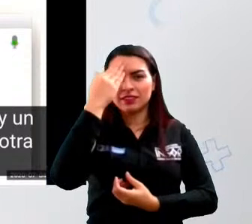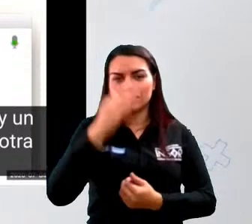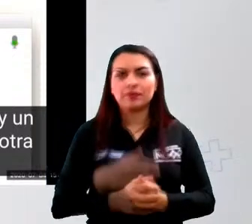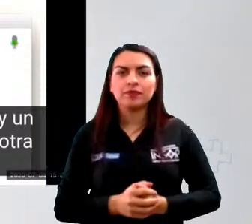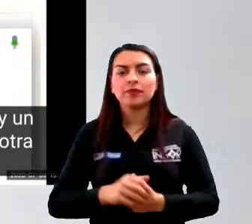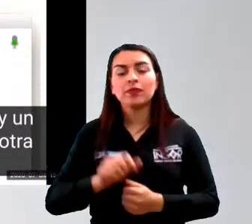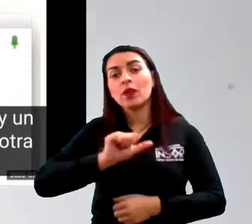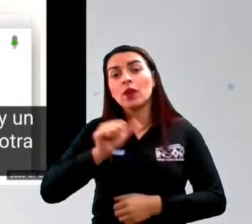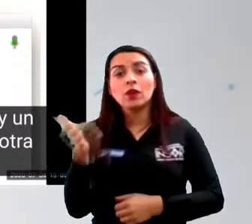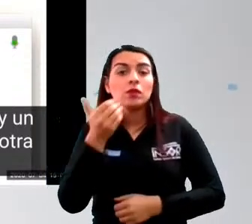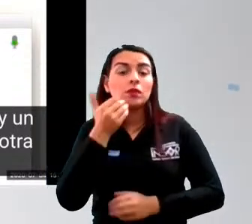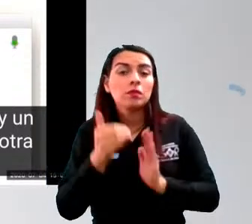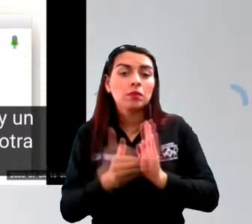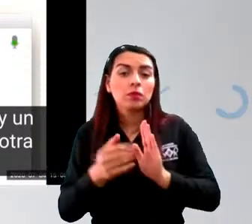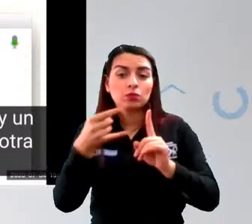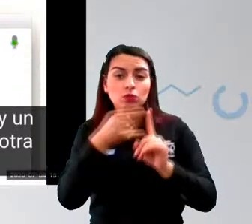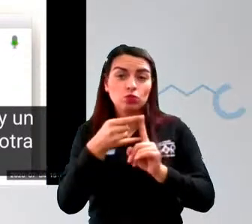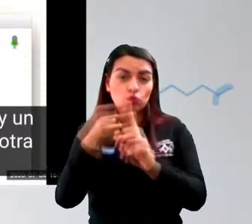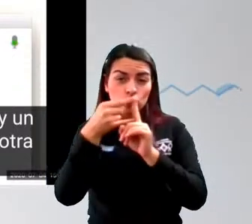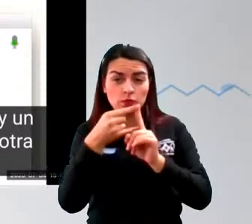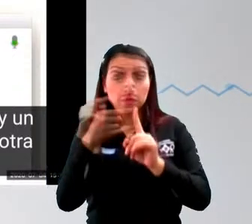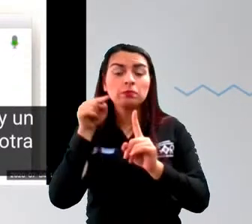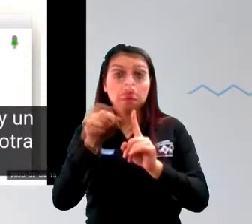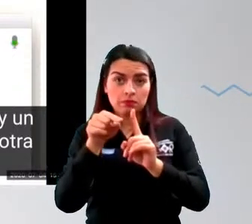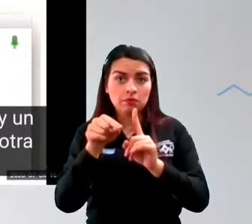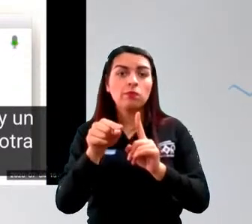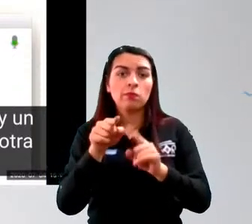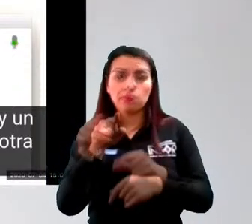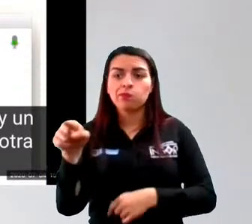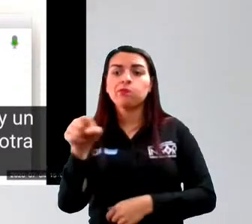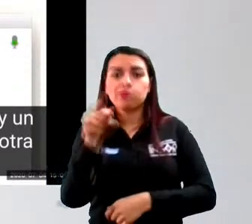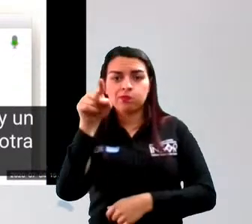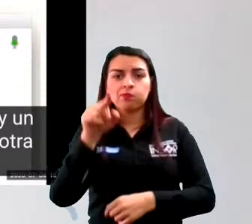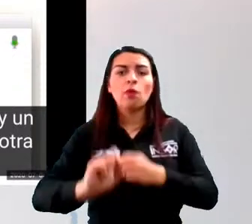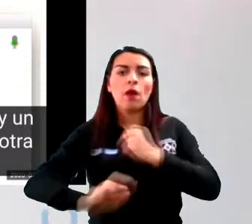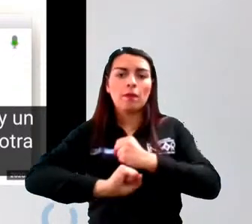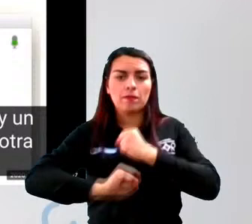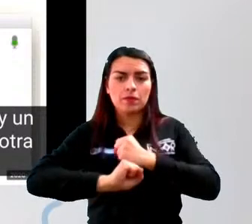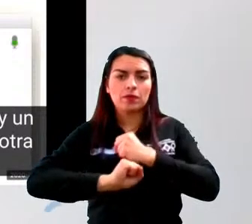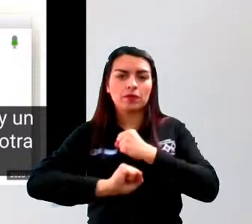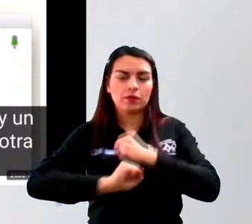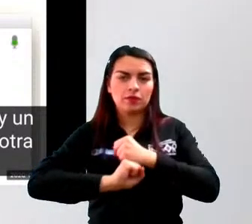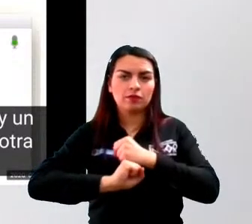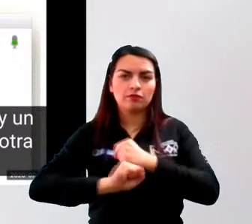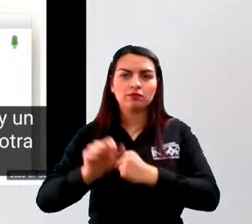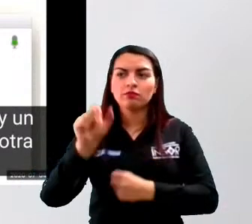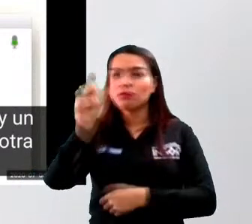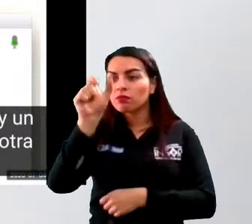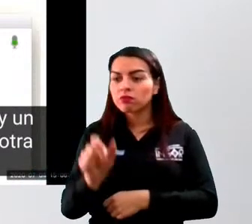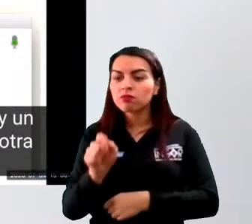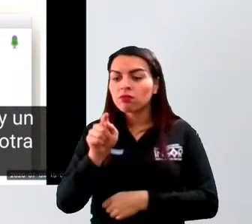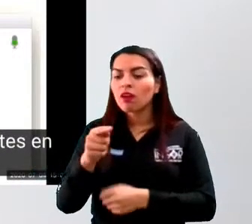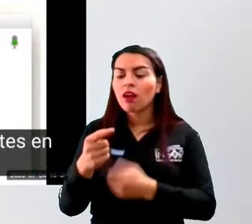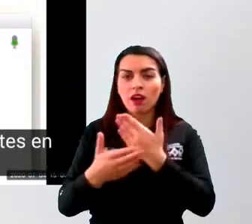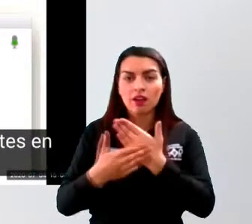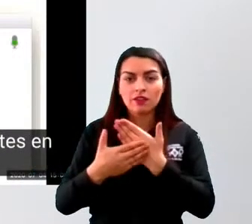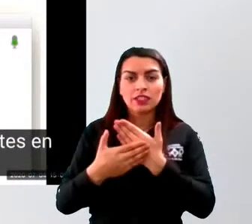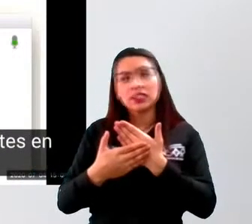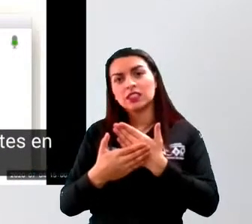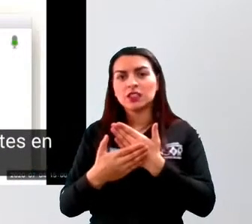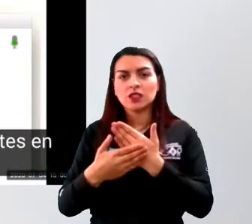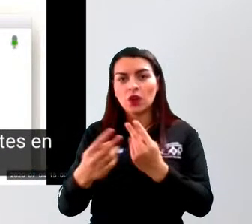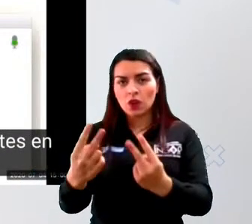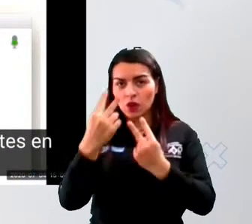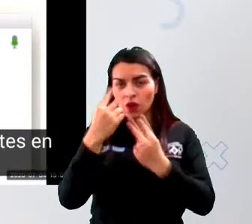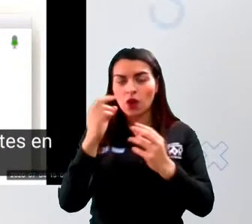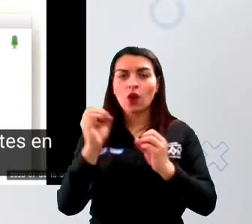Zoom, hay algunos iconos pequeños que hay uno pequeño que les dice si están mirando su pantalla o si